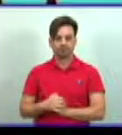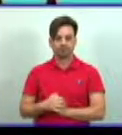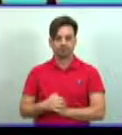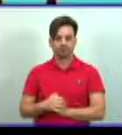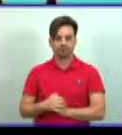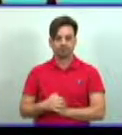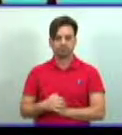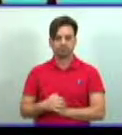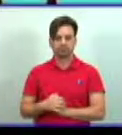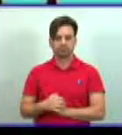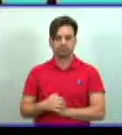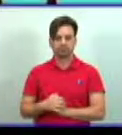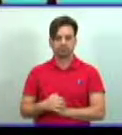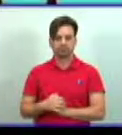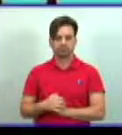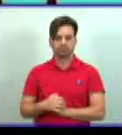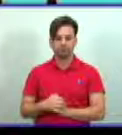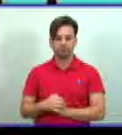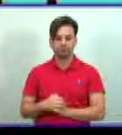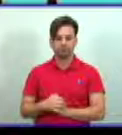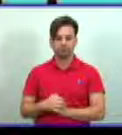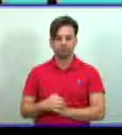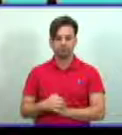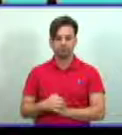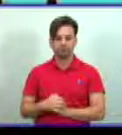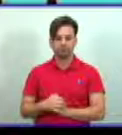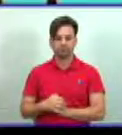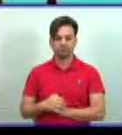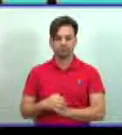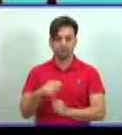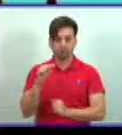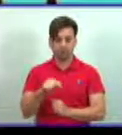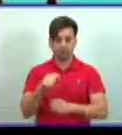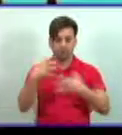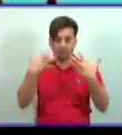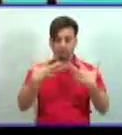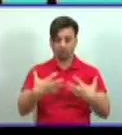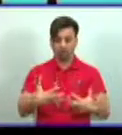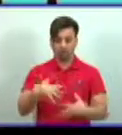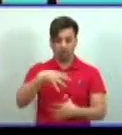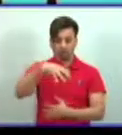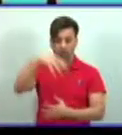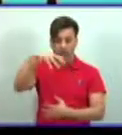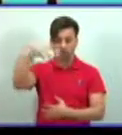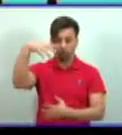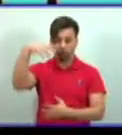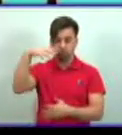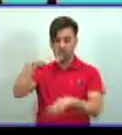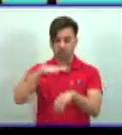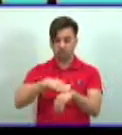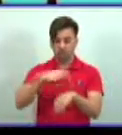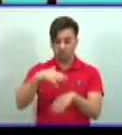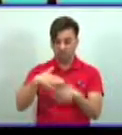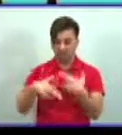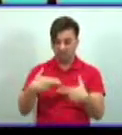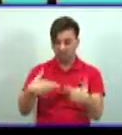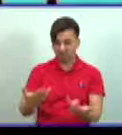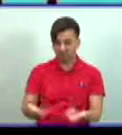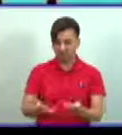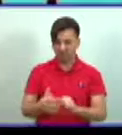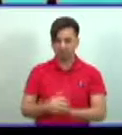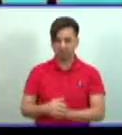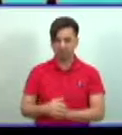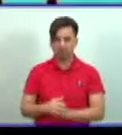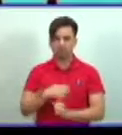¿Y qué trae como consecuencia la emisión de estos gases de efecto invernadero a la atmósfera? Bueno, las